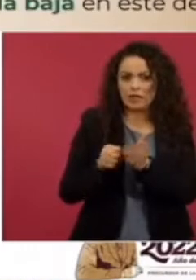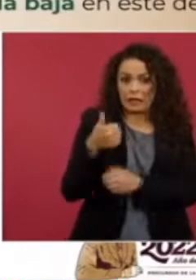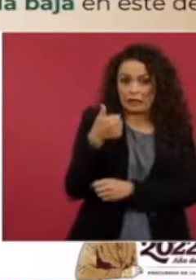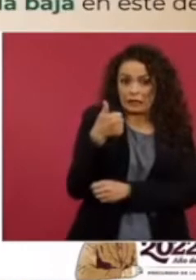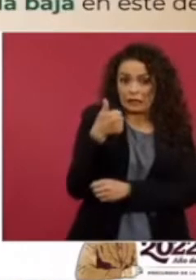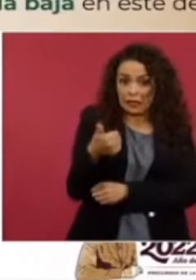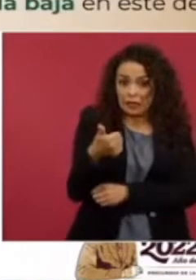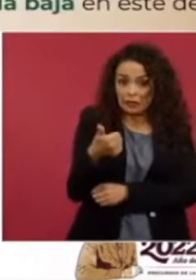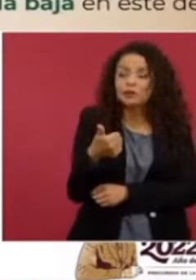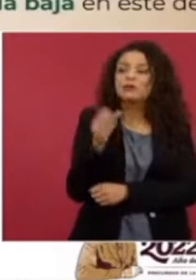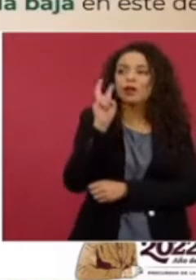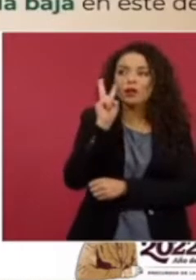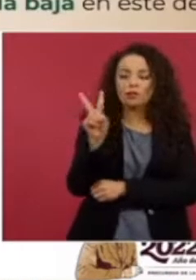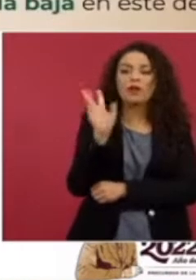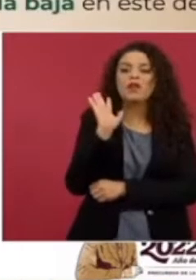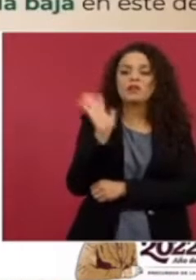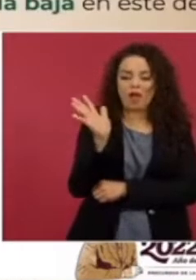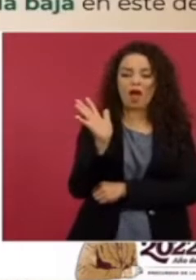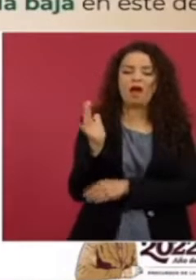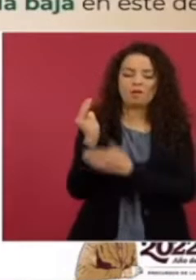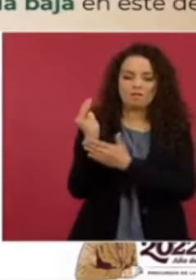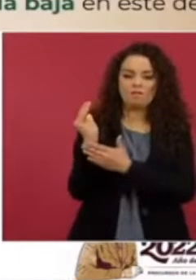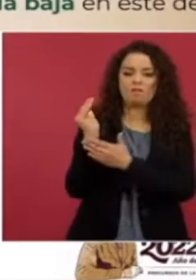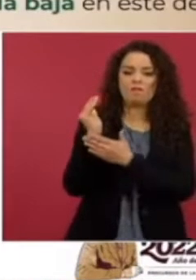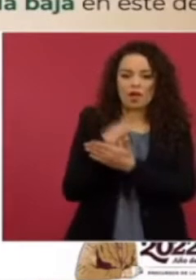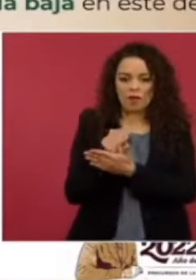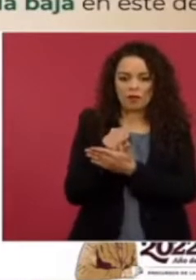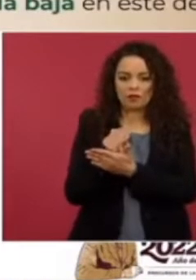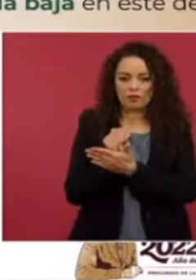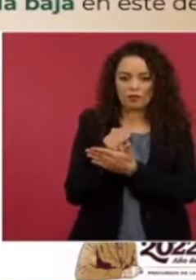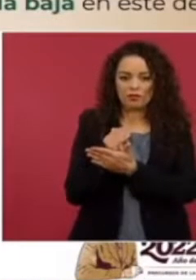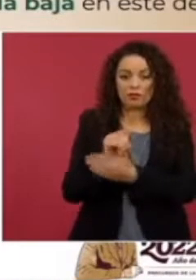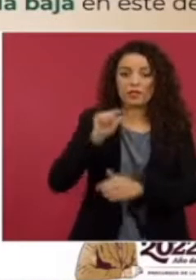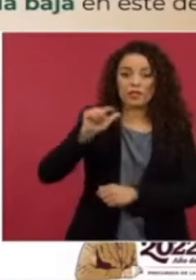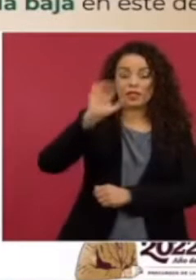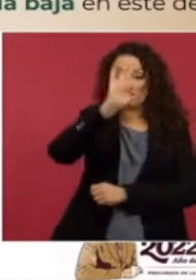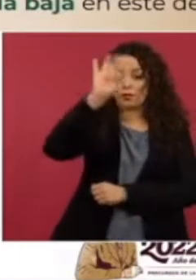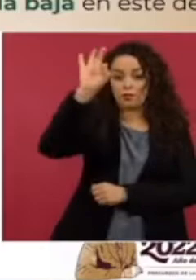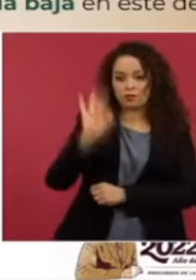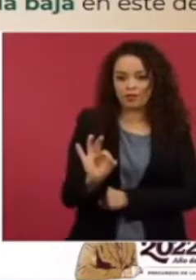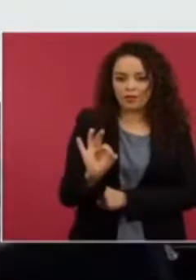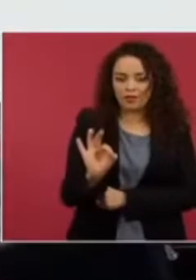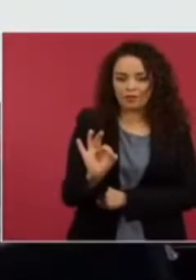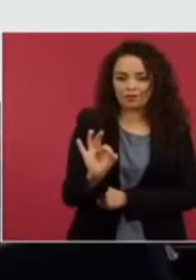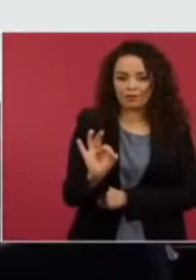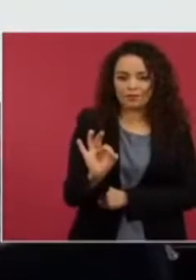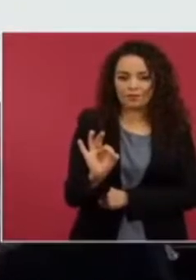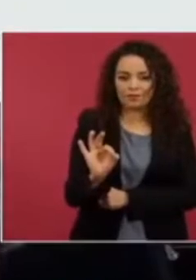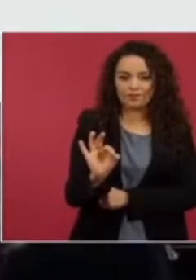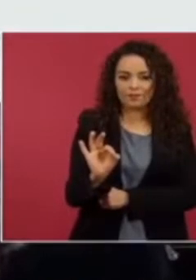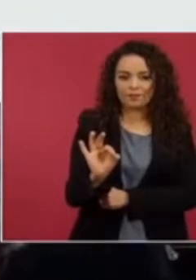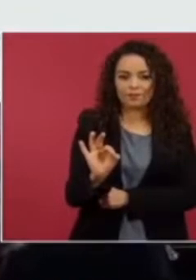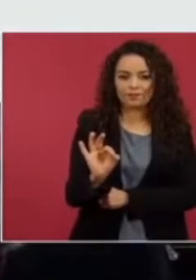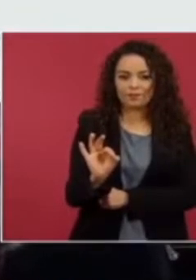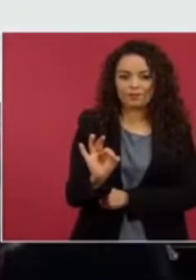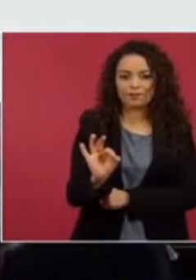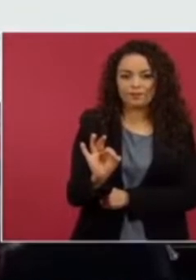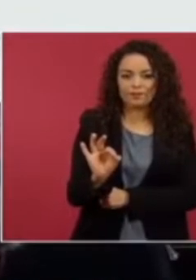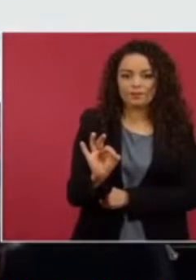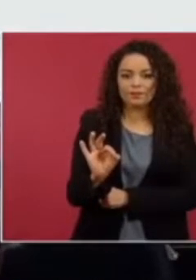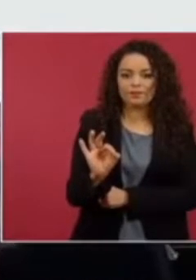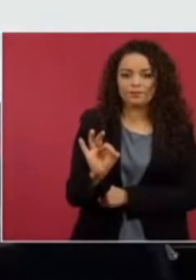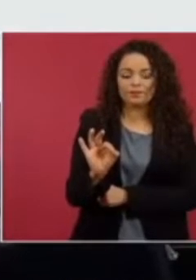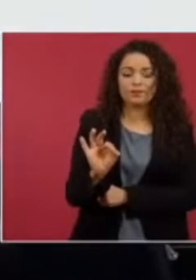6 meses a la baja en este delito y la extorsión descendió 17%. Y en el caso